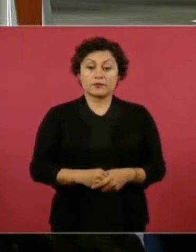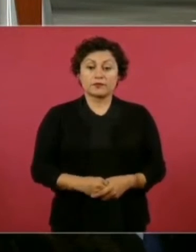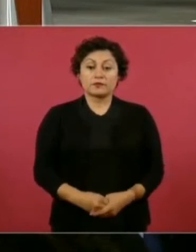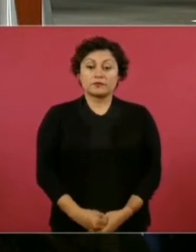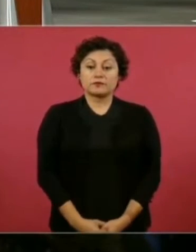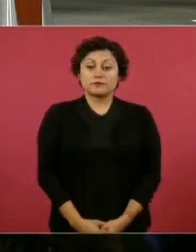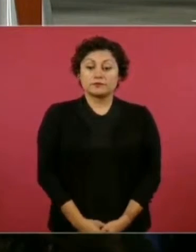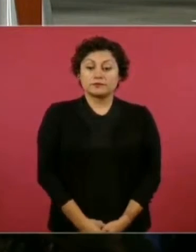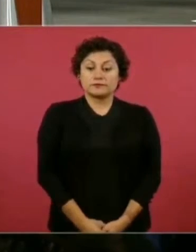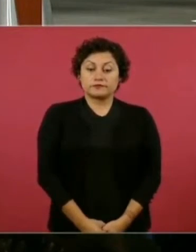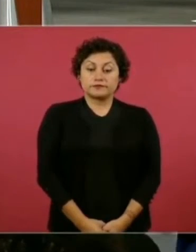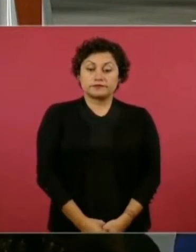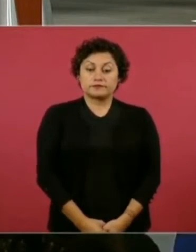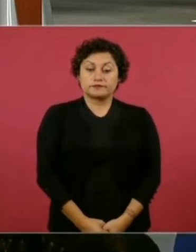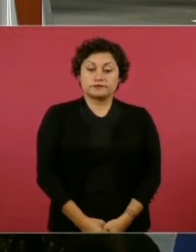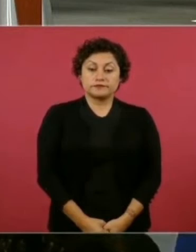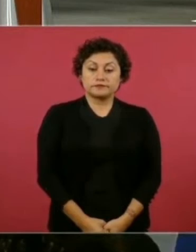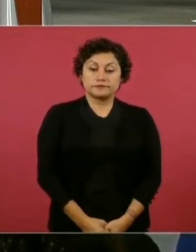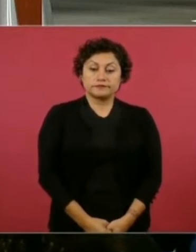¿Cómo?